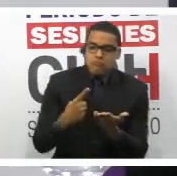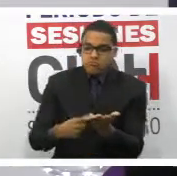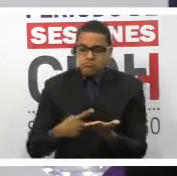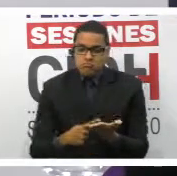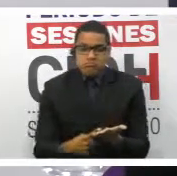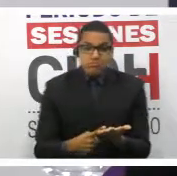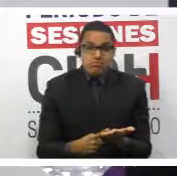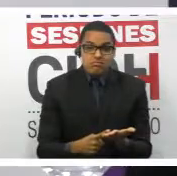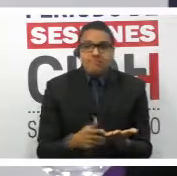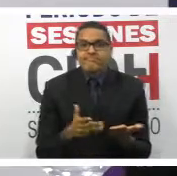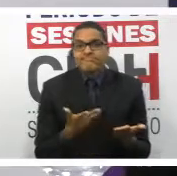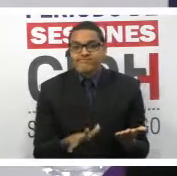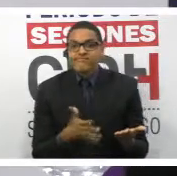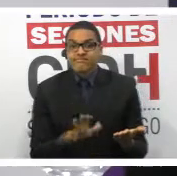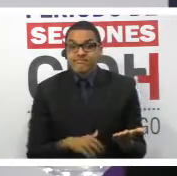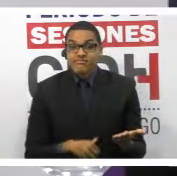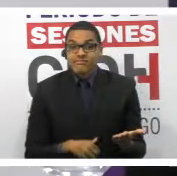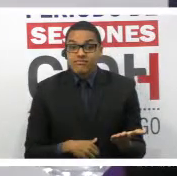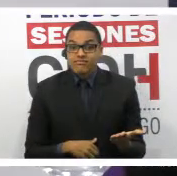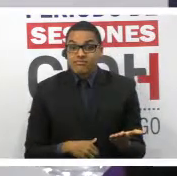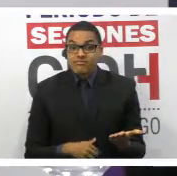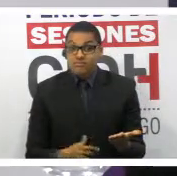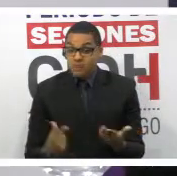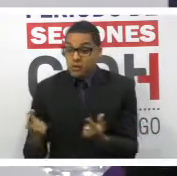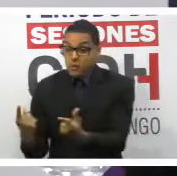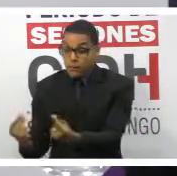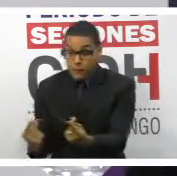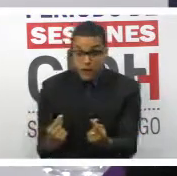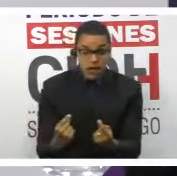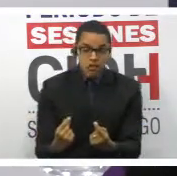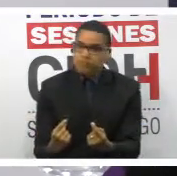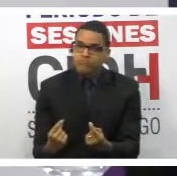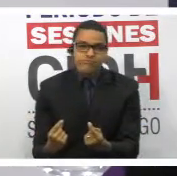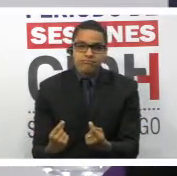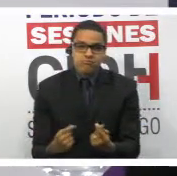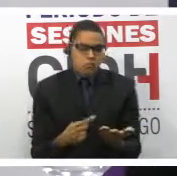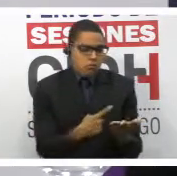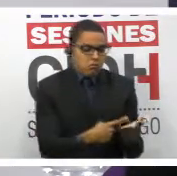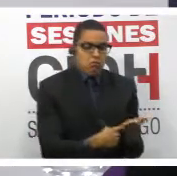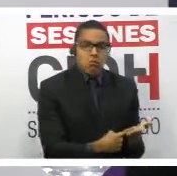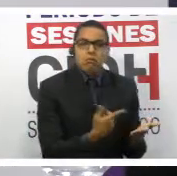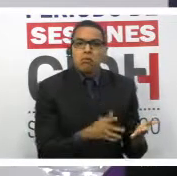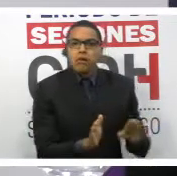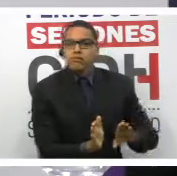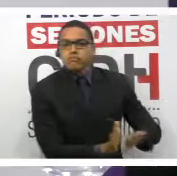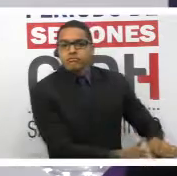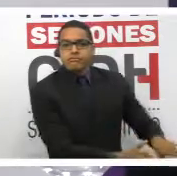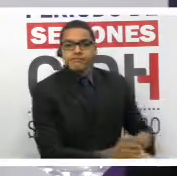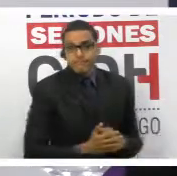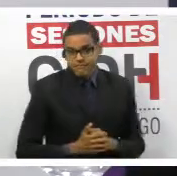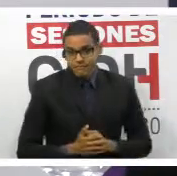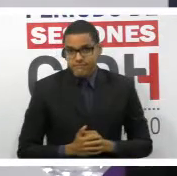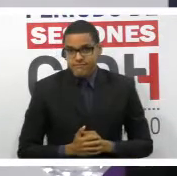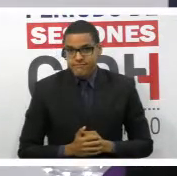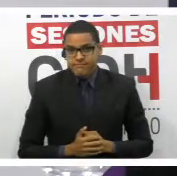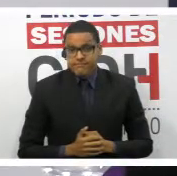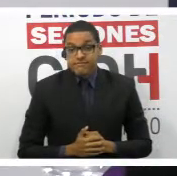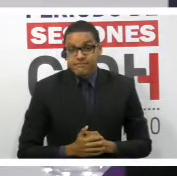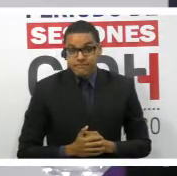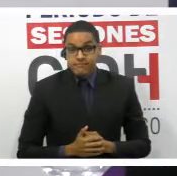donde hay los grandes desafíos para los estados uno un desafío muy importante es el de la armonización